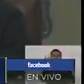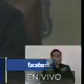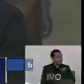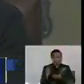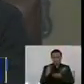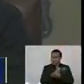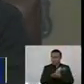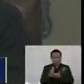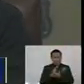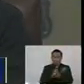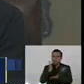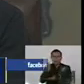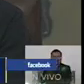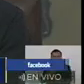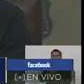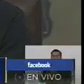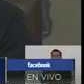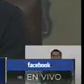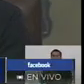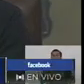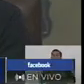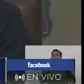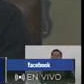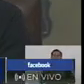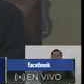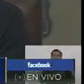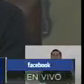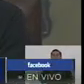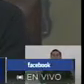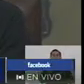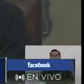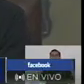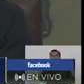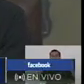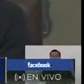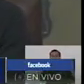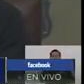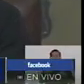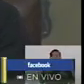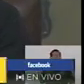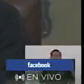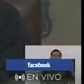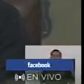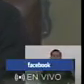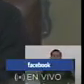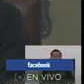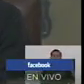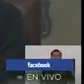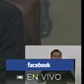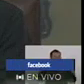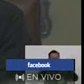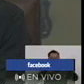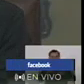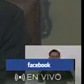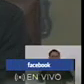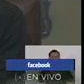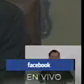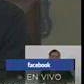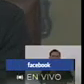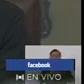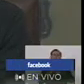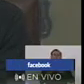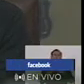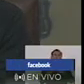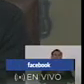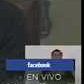categoría incluyendo el centro de deporte de clases de karate de clase de técnicas de natación escuelas